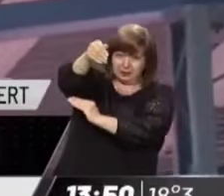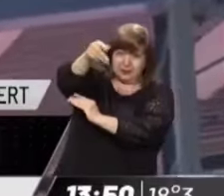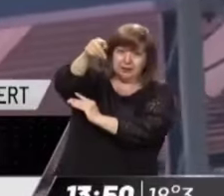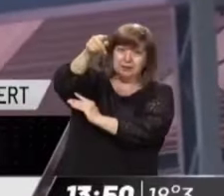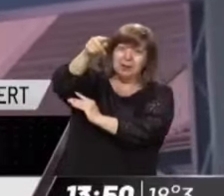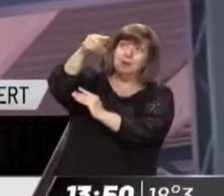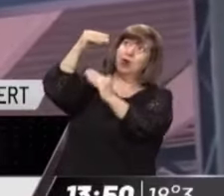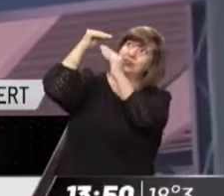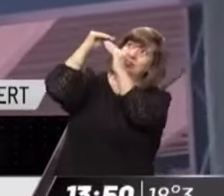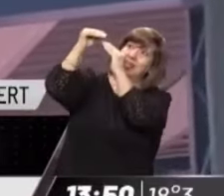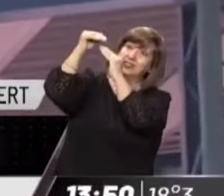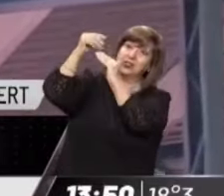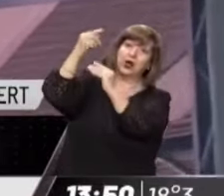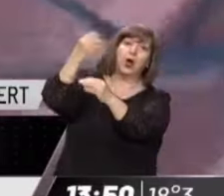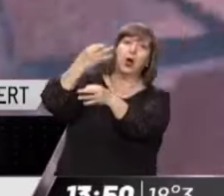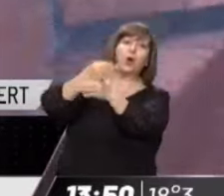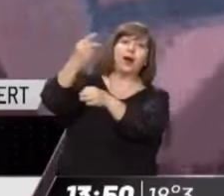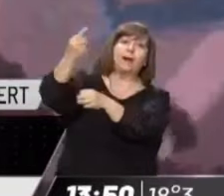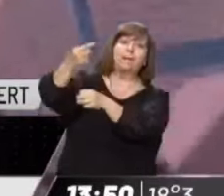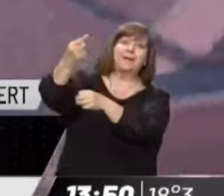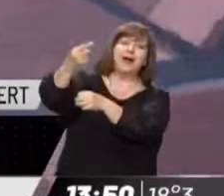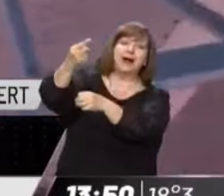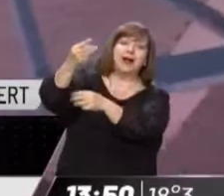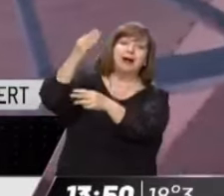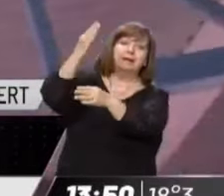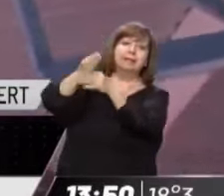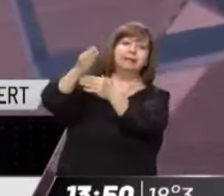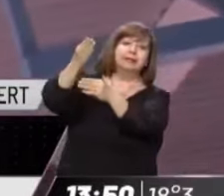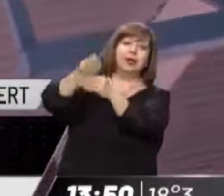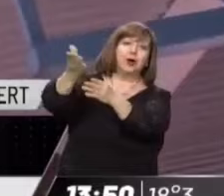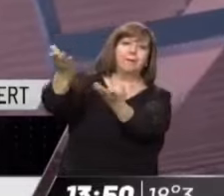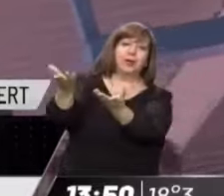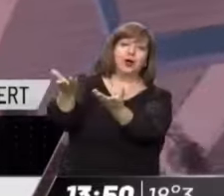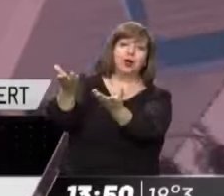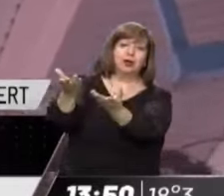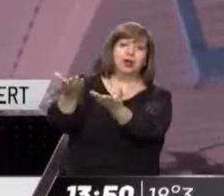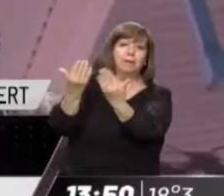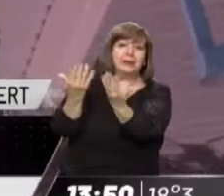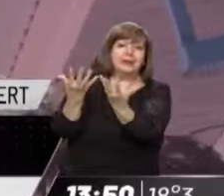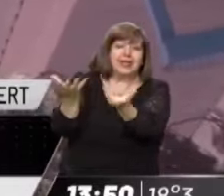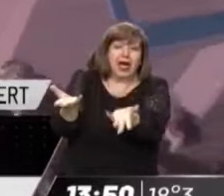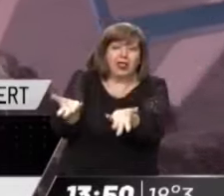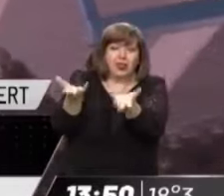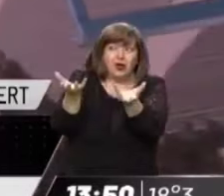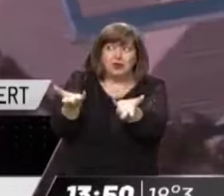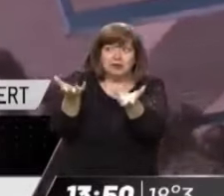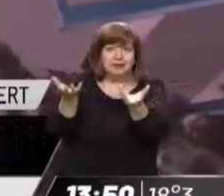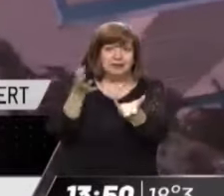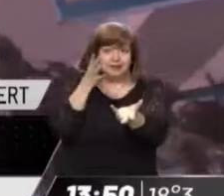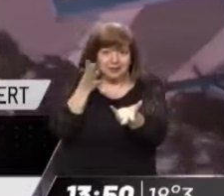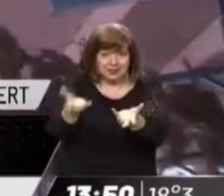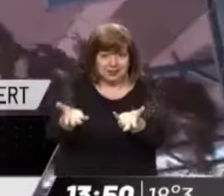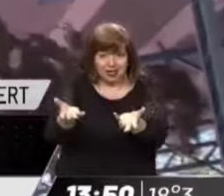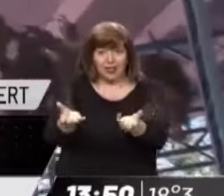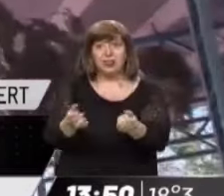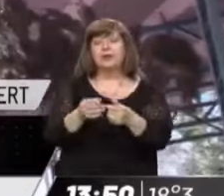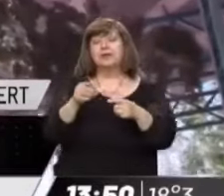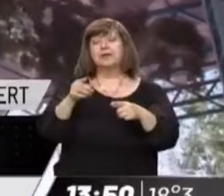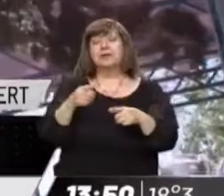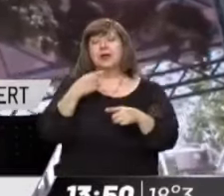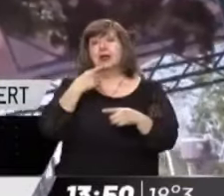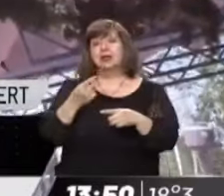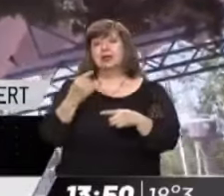al sector de primaria también ha roto parte del techo y ahí podemos dar cuenta el peso que tiene el pino Exactamente La